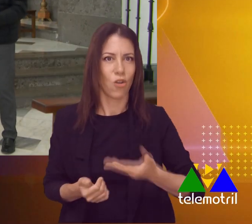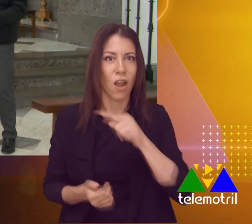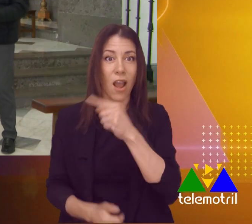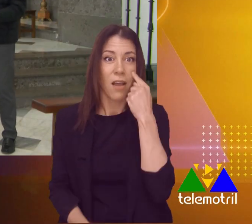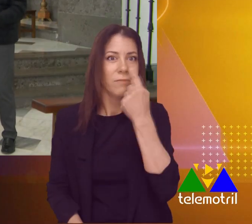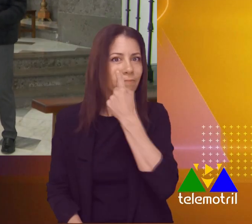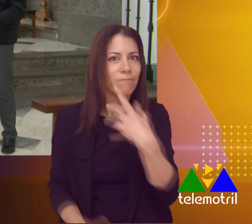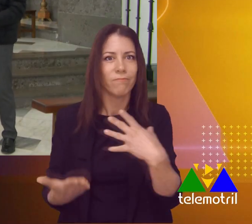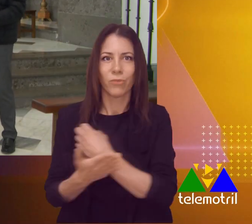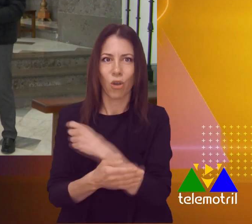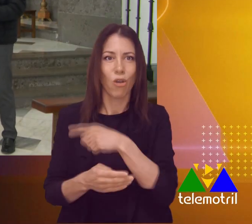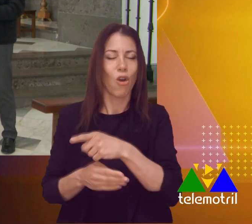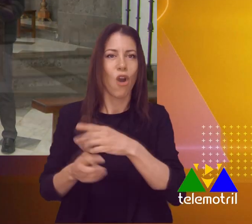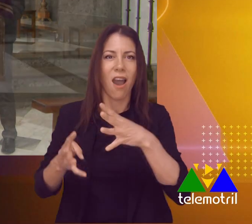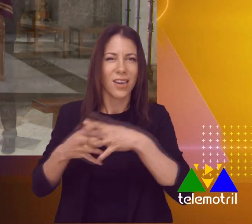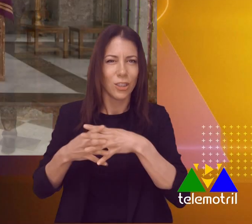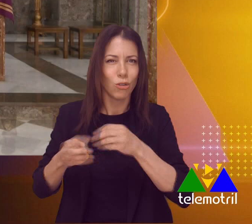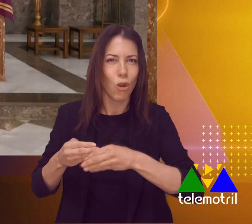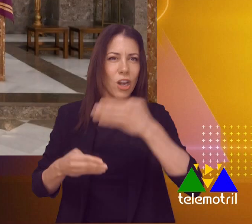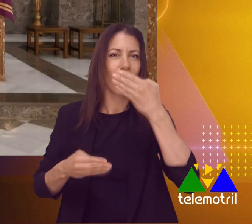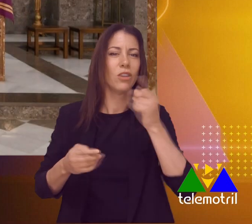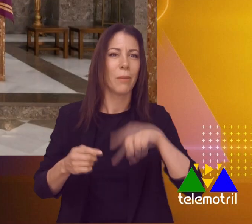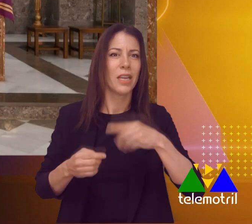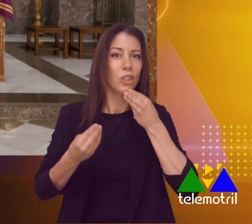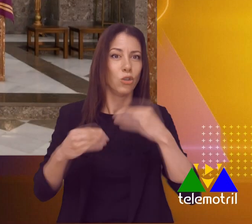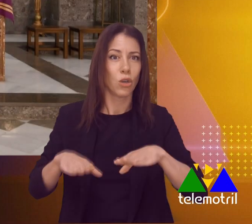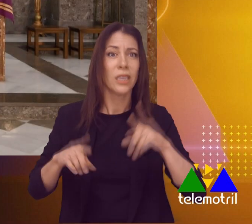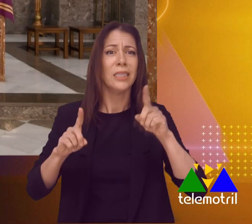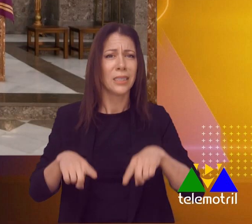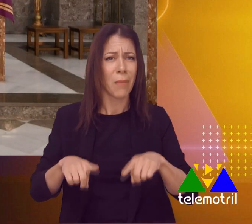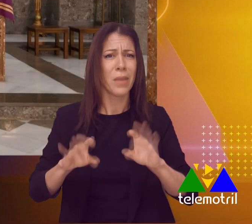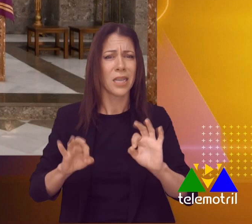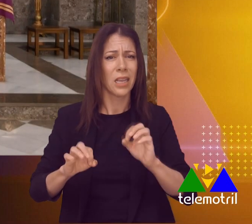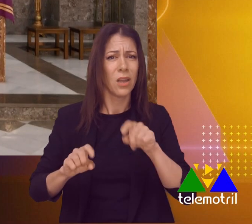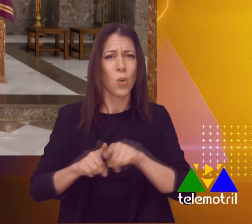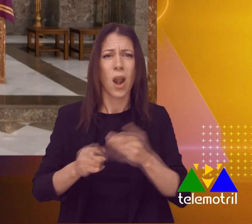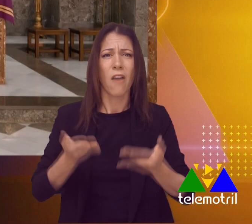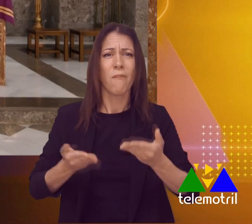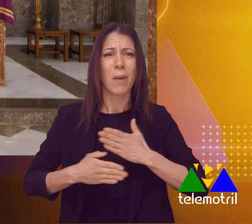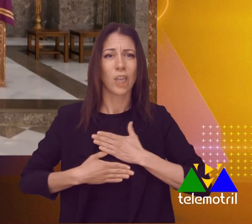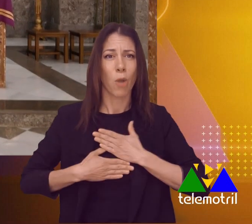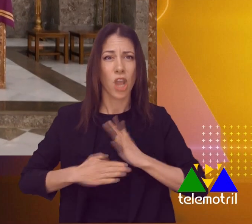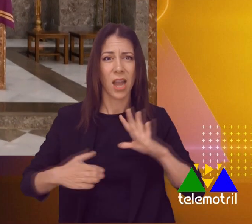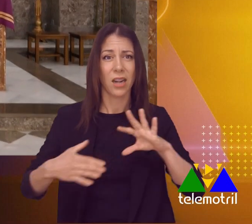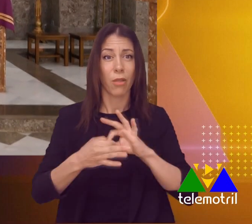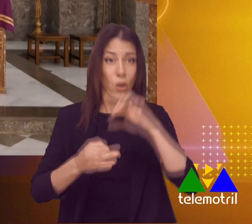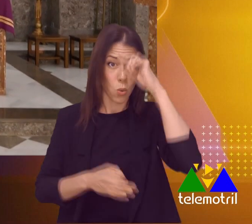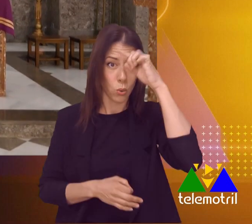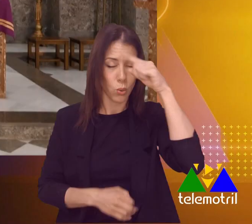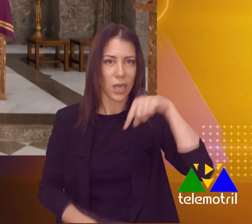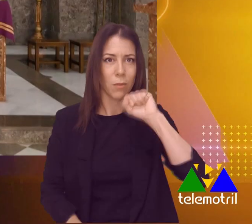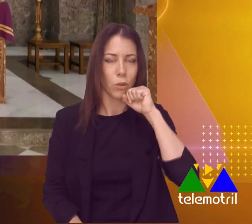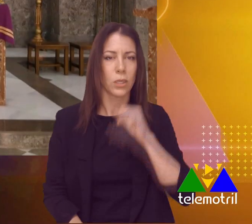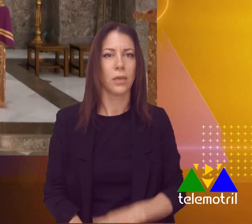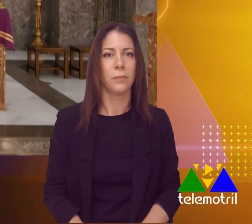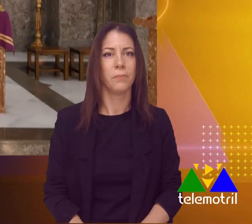arquitectónico, un valor histórico, pero también tiene un valor patrimonial. de la cultura y del ser de Motril. Claro, sí, sí,